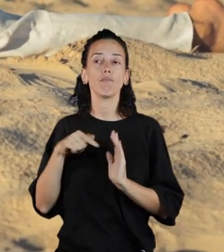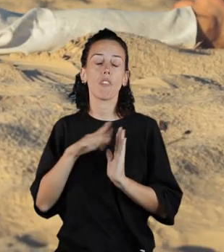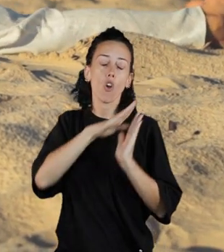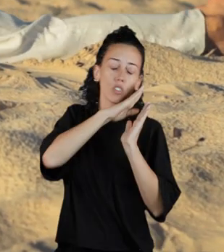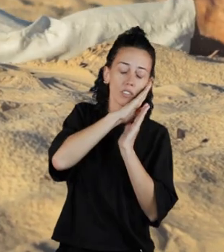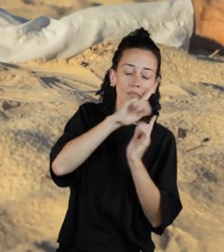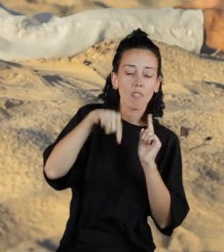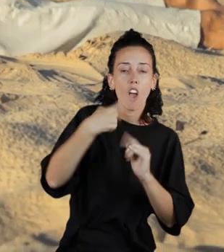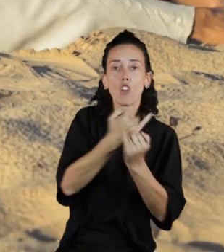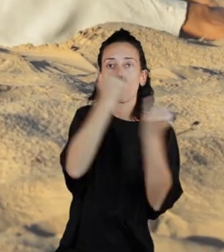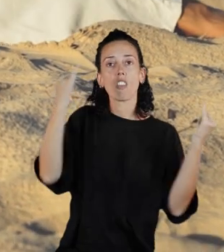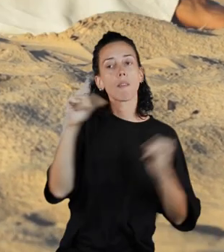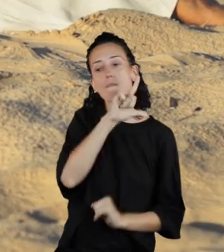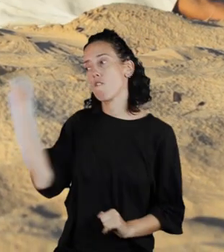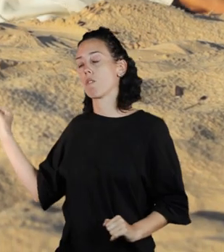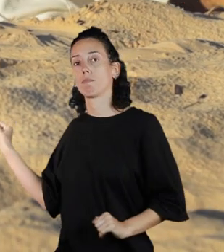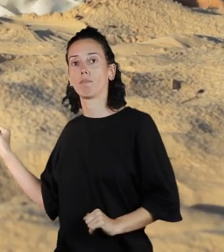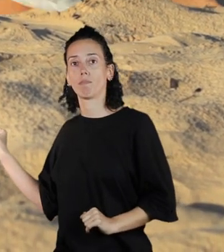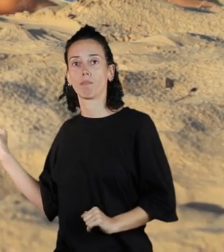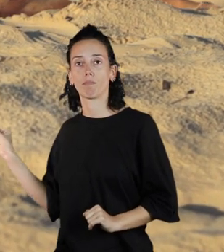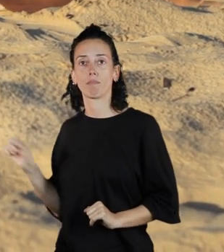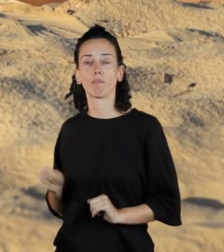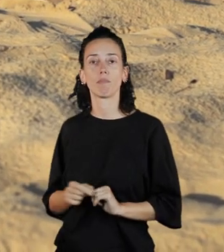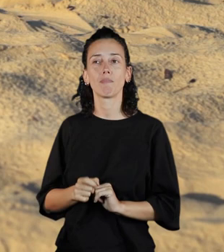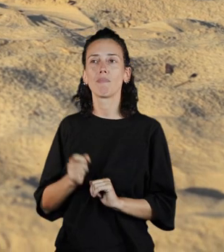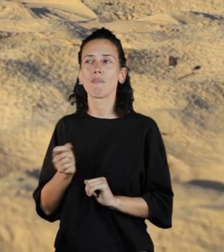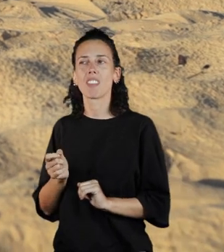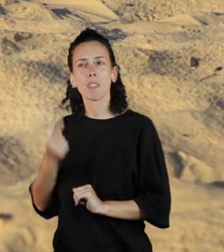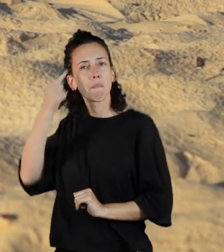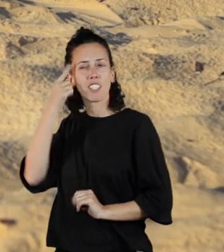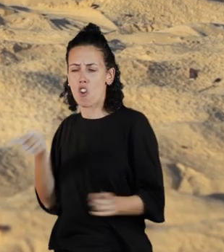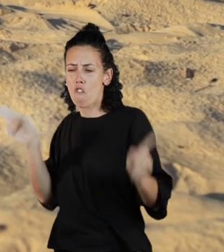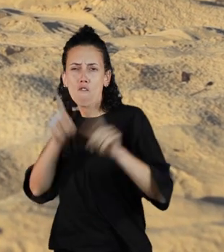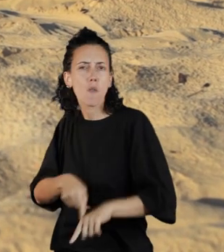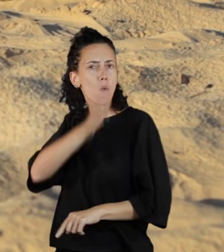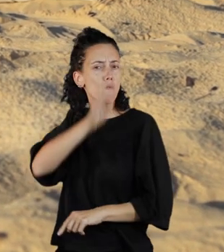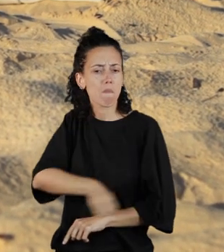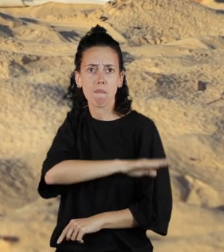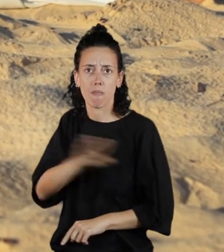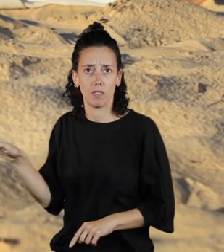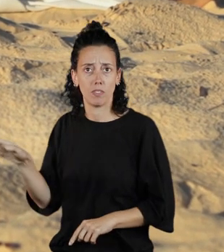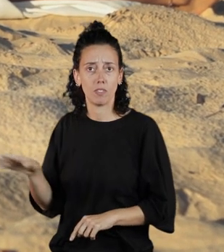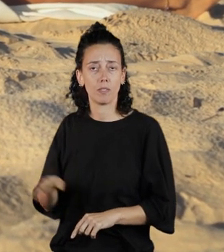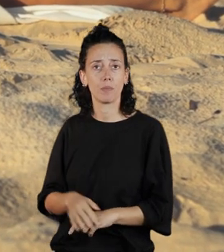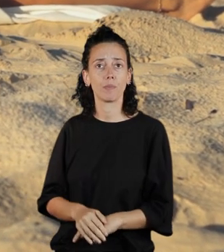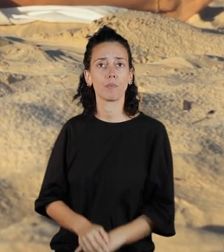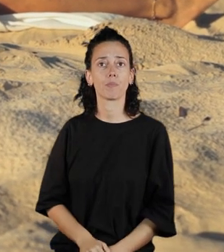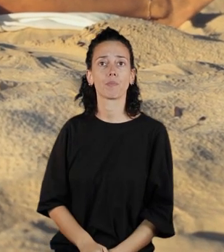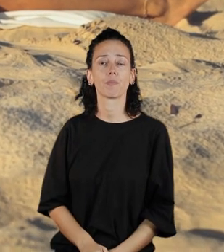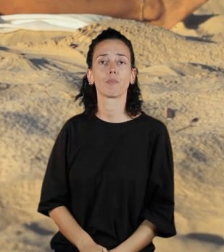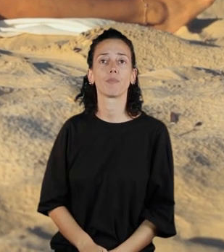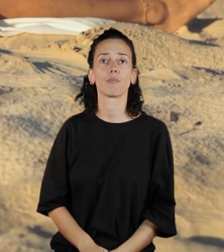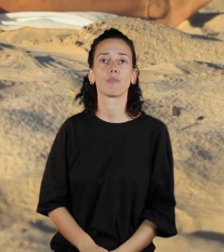me acosté y al otro día me fui. Me fui y dije, acá no vuelvo más.